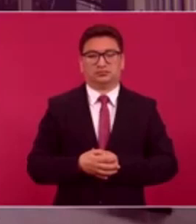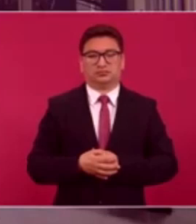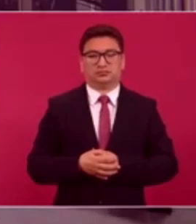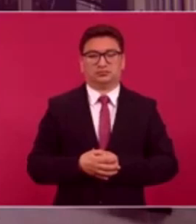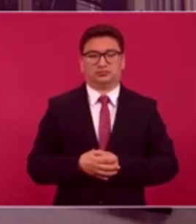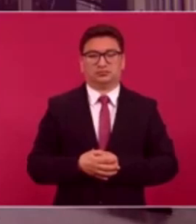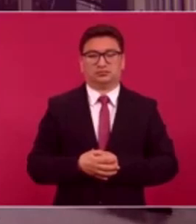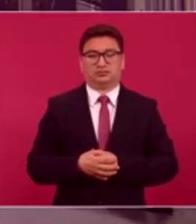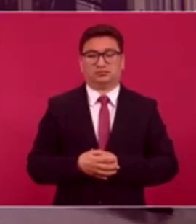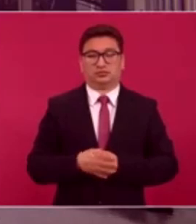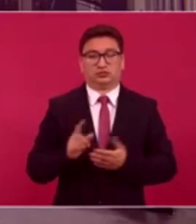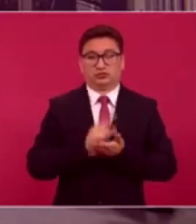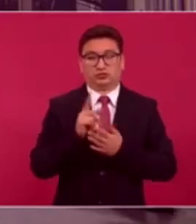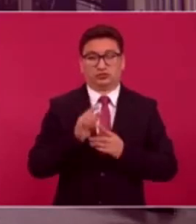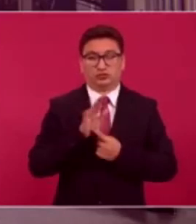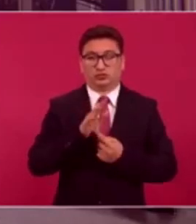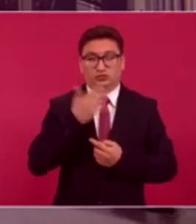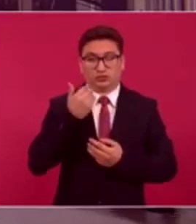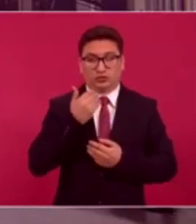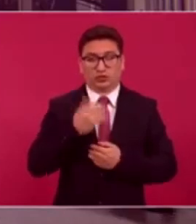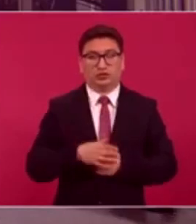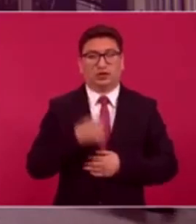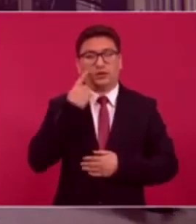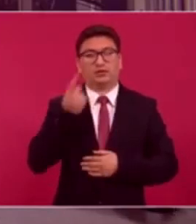¿No lo encontraron? A ver.